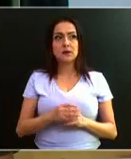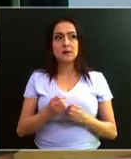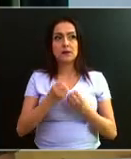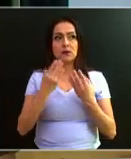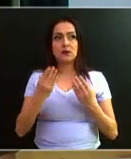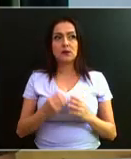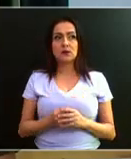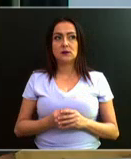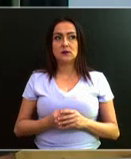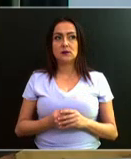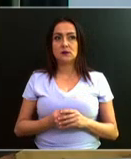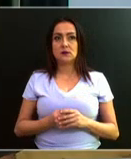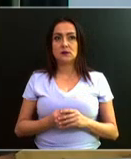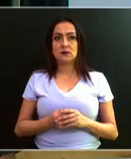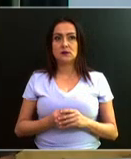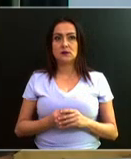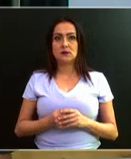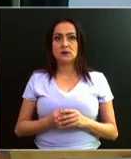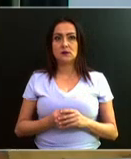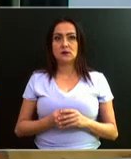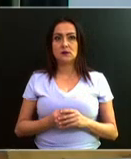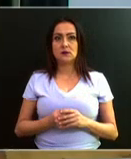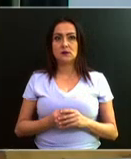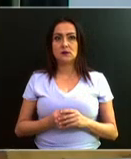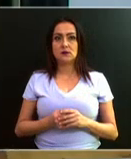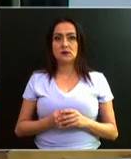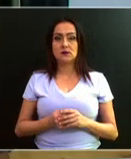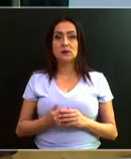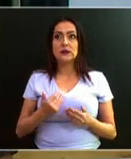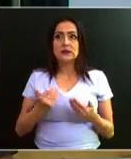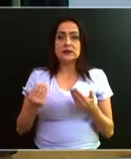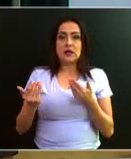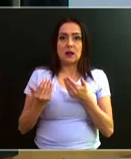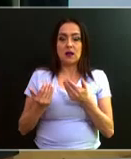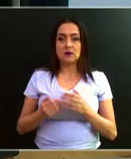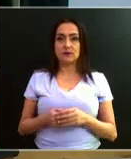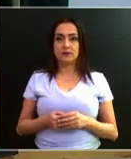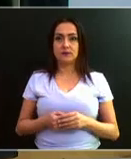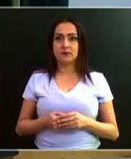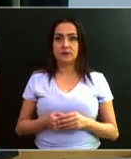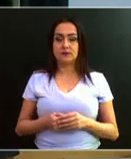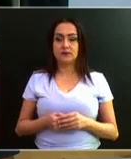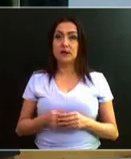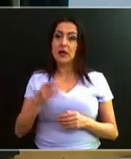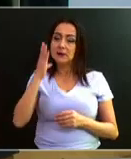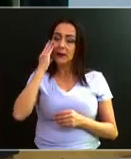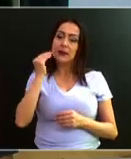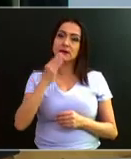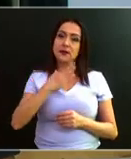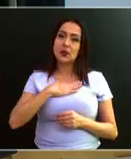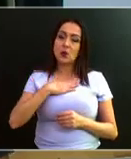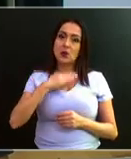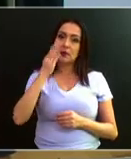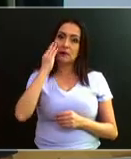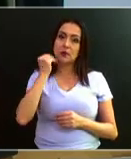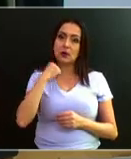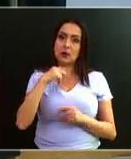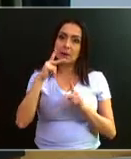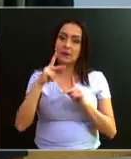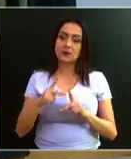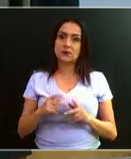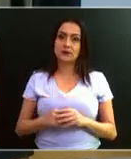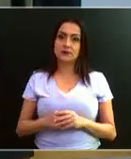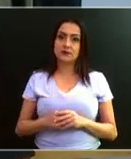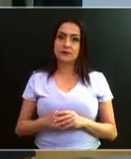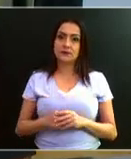bastante, vamos a ver, cercana, que la viví. Tuve la experiencia con una persona